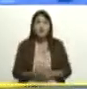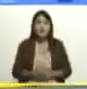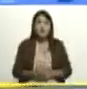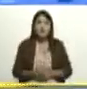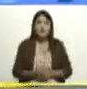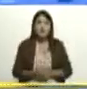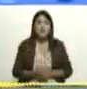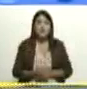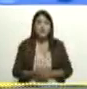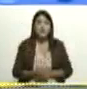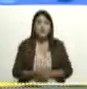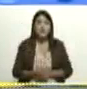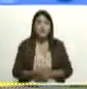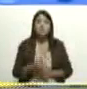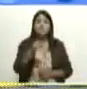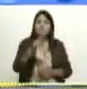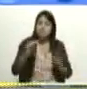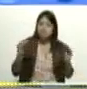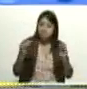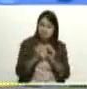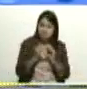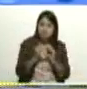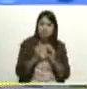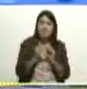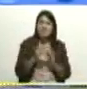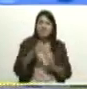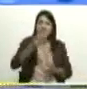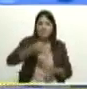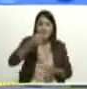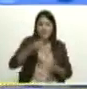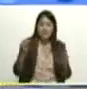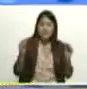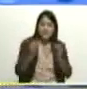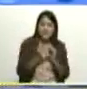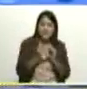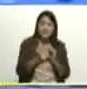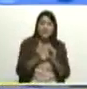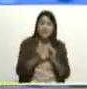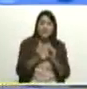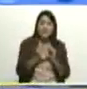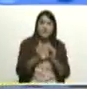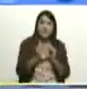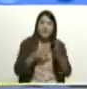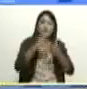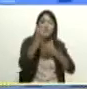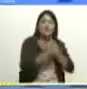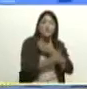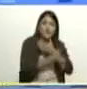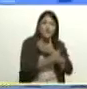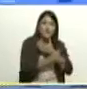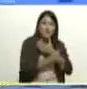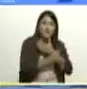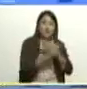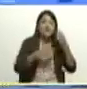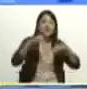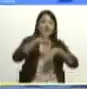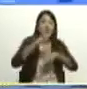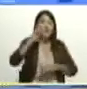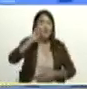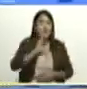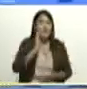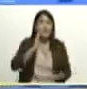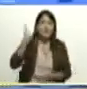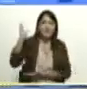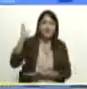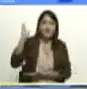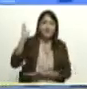Siempre apegados, como hemos estado, siempre al proyecto nacional Simón Bolívar, que fue